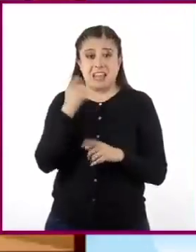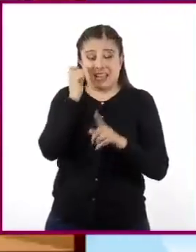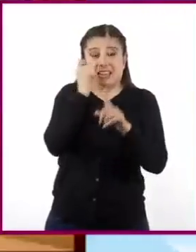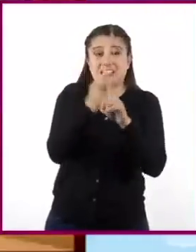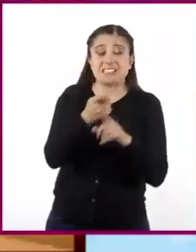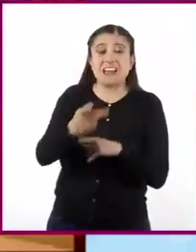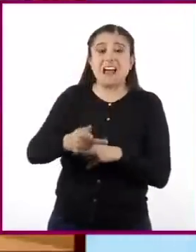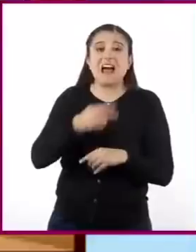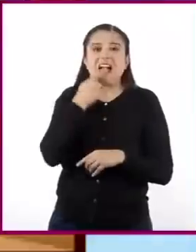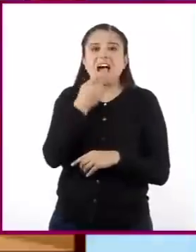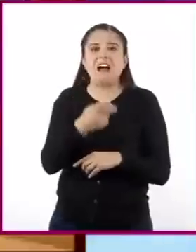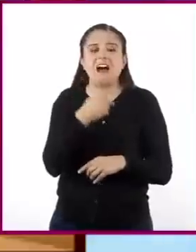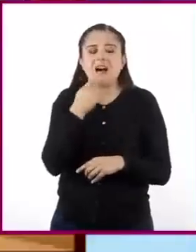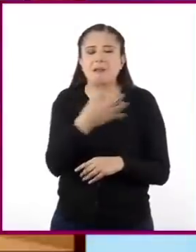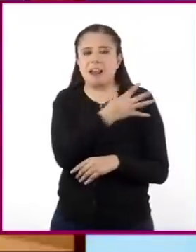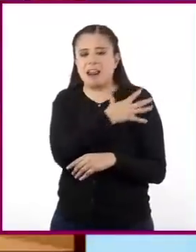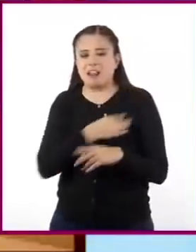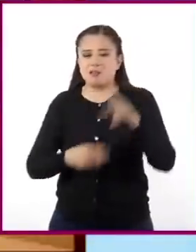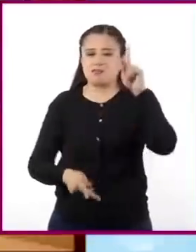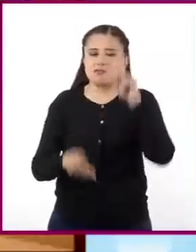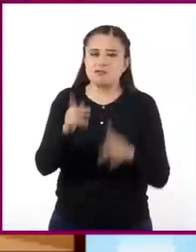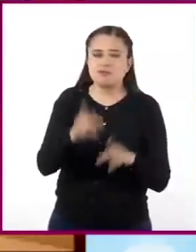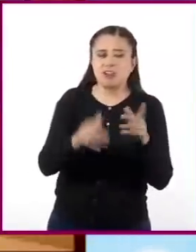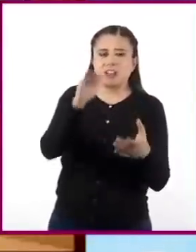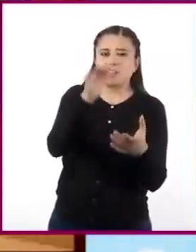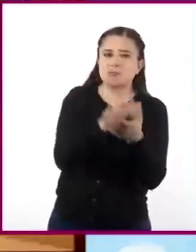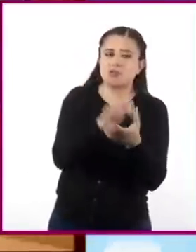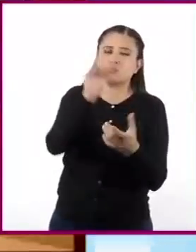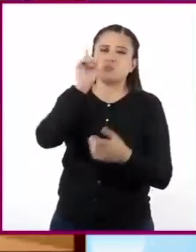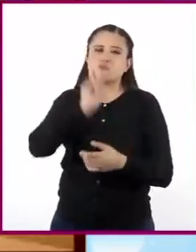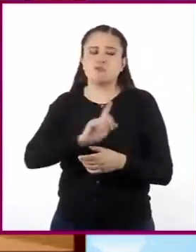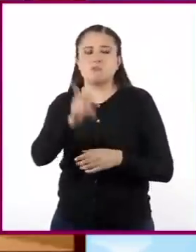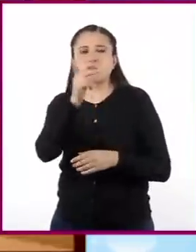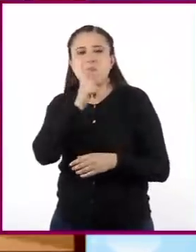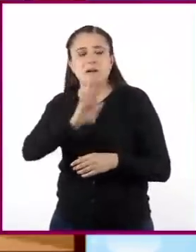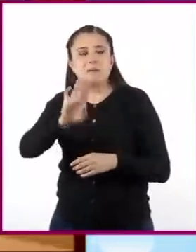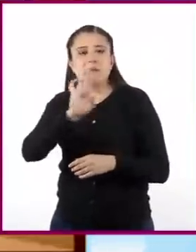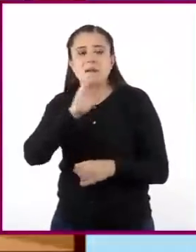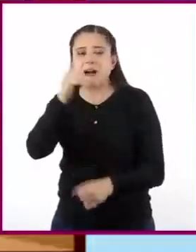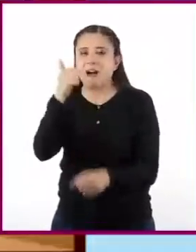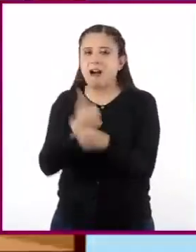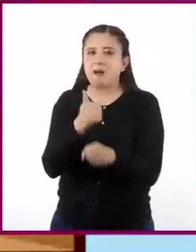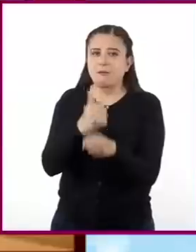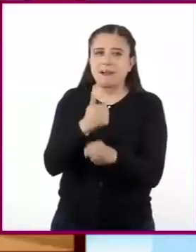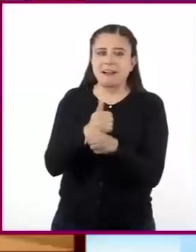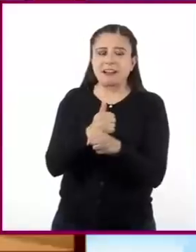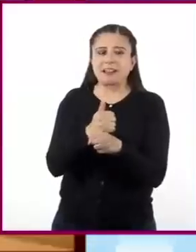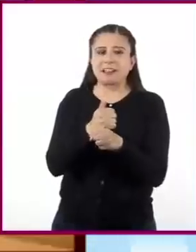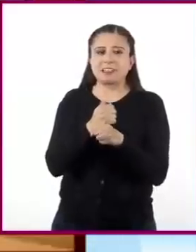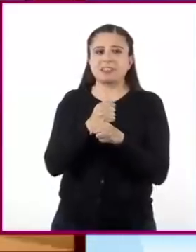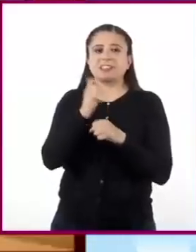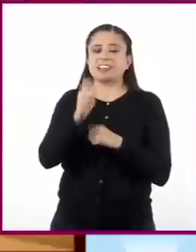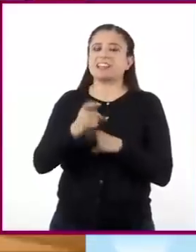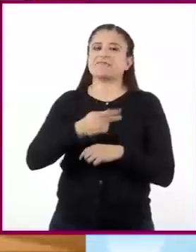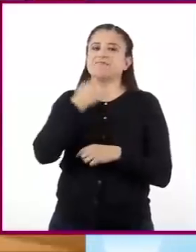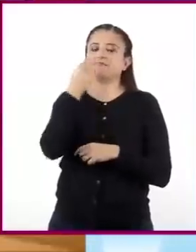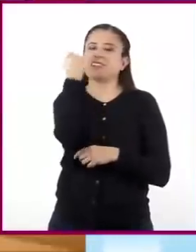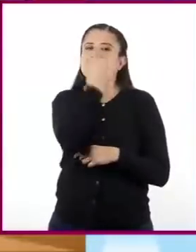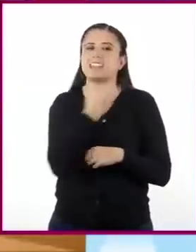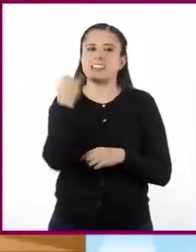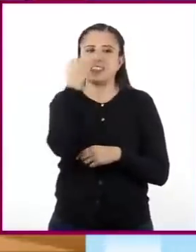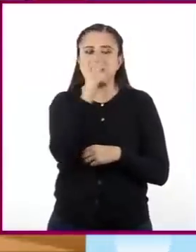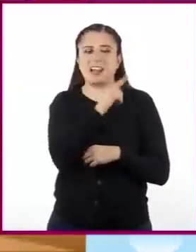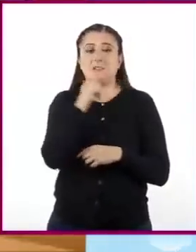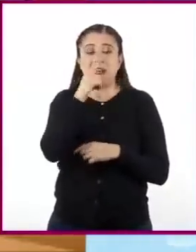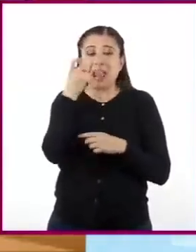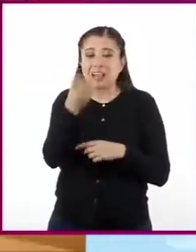de hablar con sus hijos, con su mujer, con sus padres, con sus abuelitos, en un tono peculiar. Eso